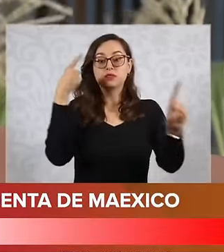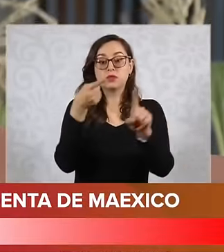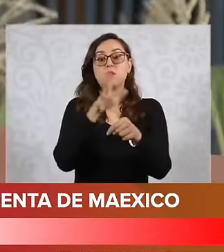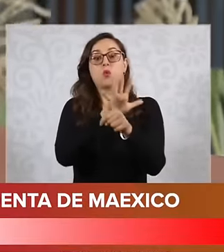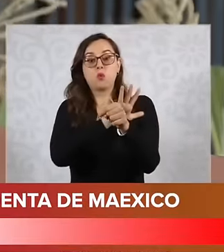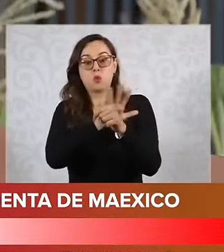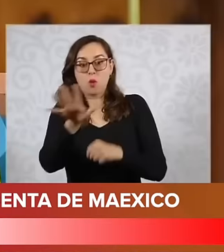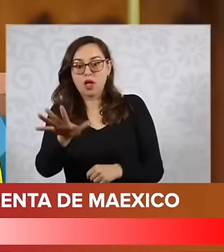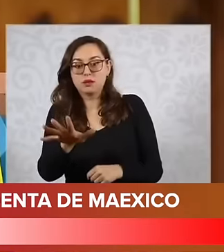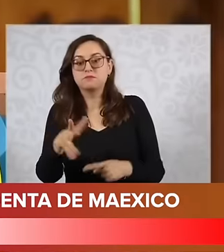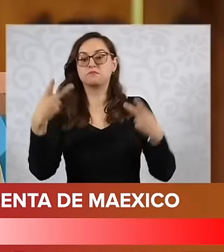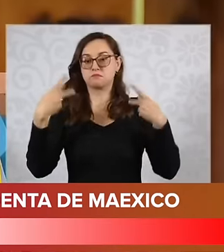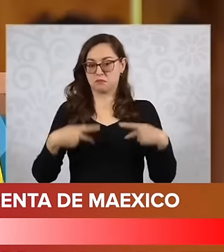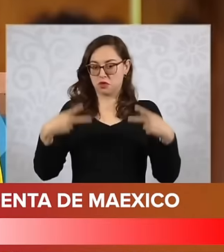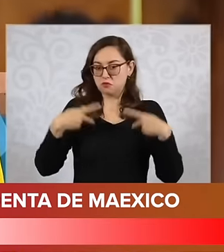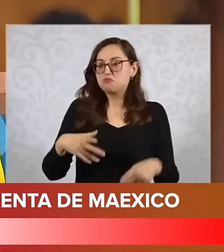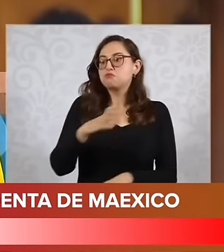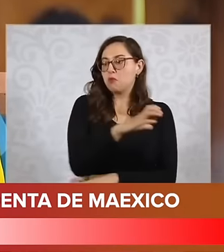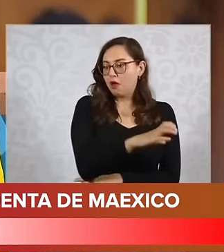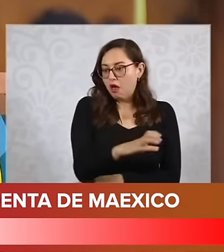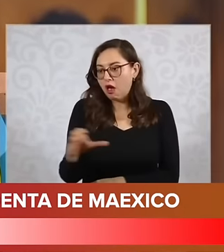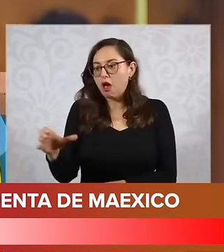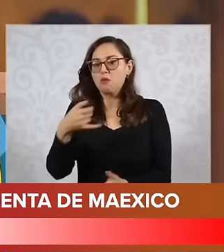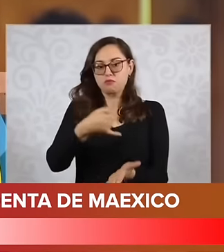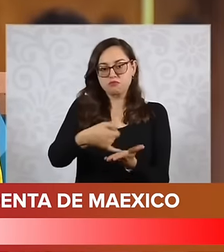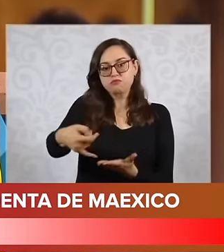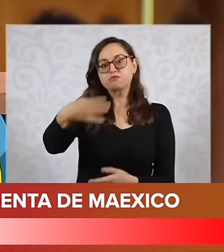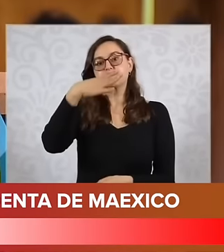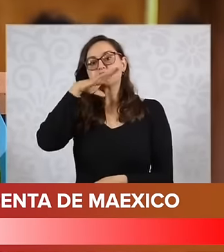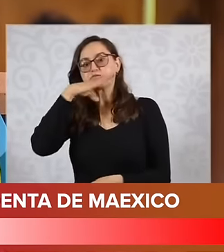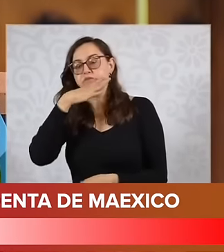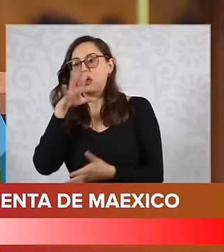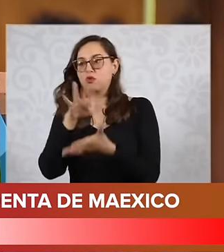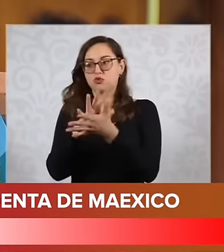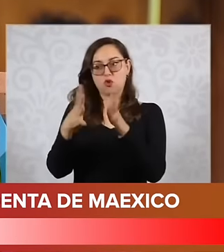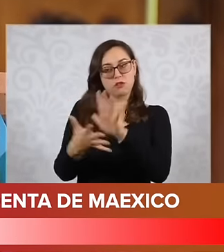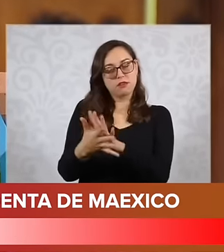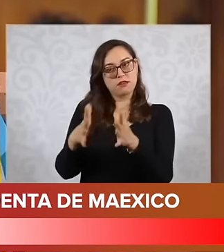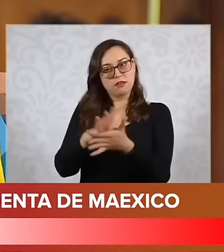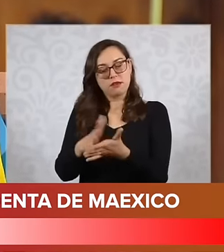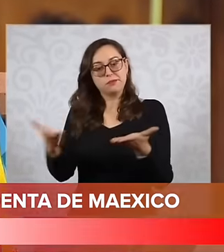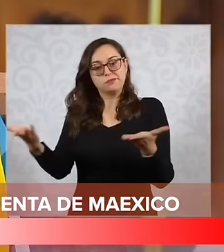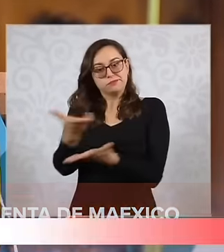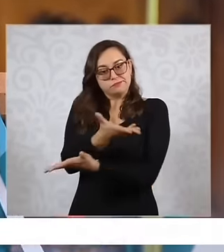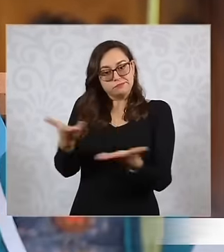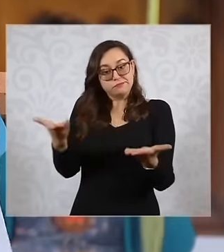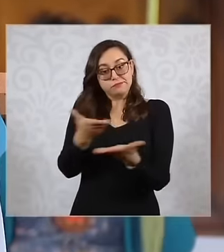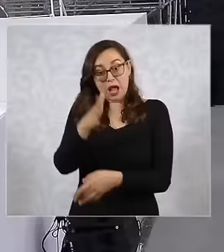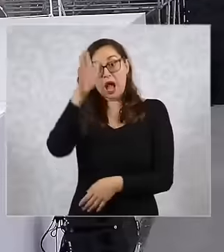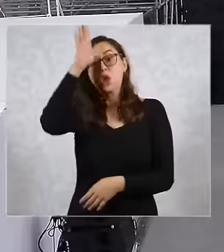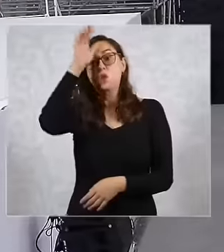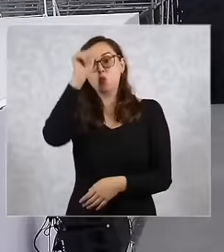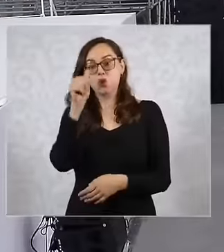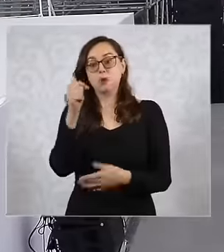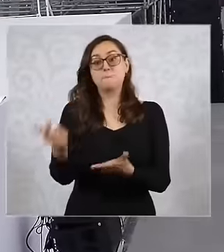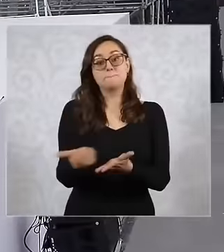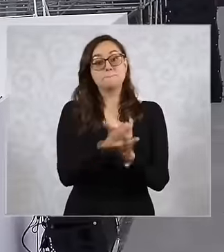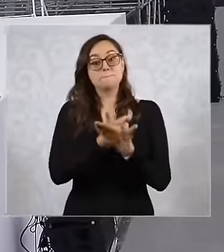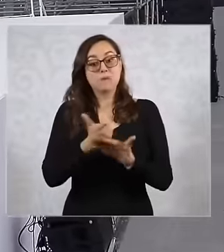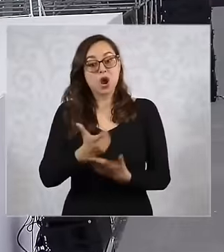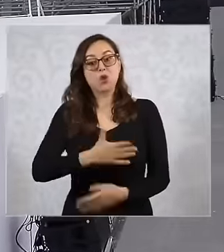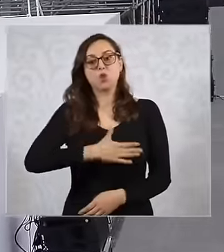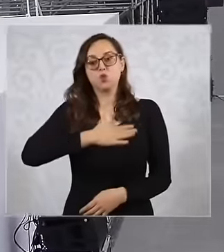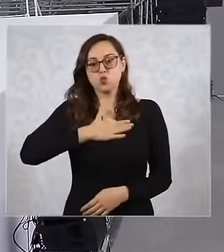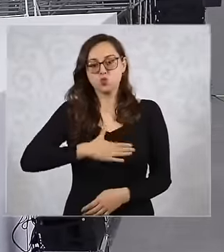productores de maíz y de tortilla. Queremos llegar a un precio justo de la tortilla